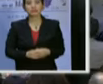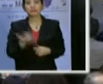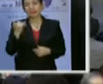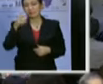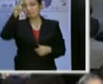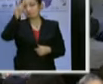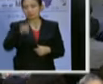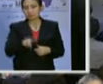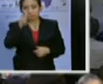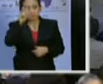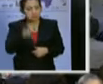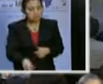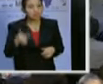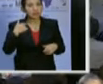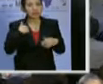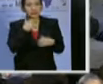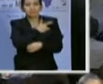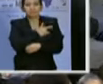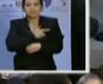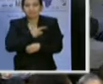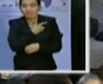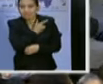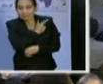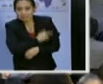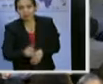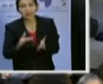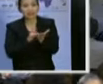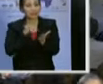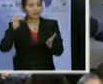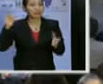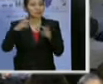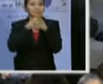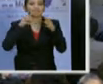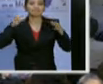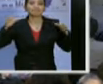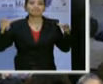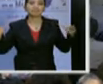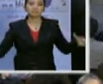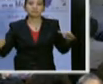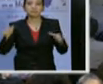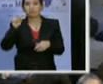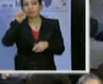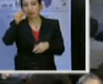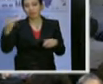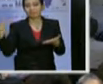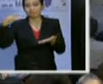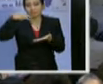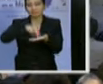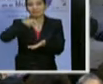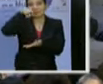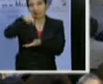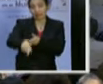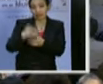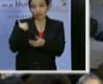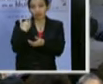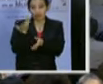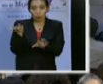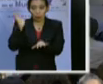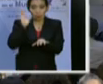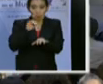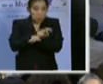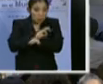de verdad, para mí es un gusto y le agradezco enormemente la presencia. Esto va a estar disponible